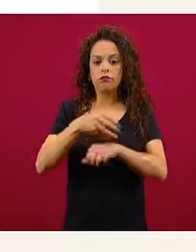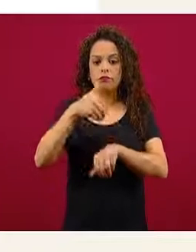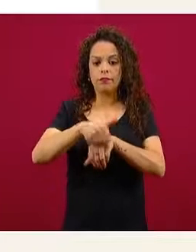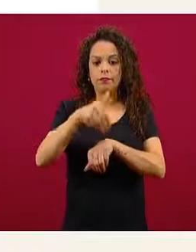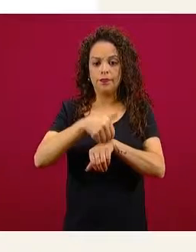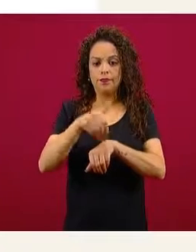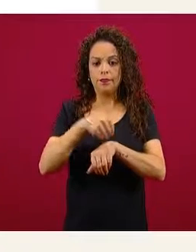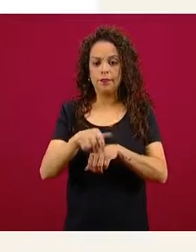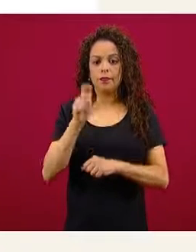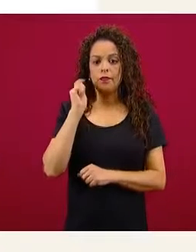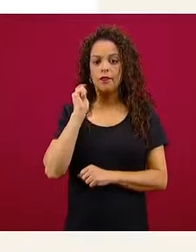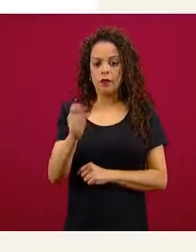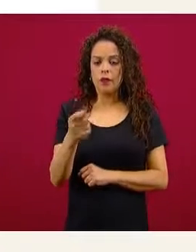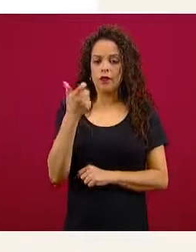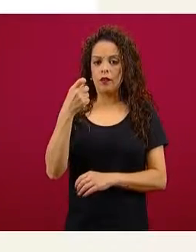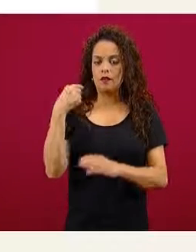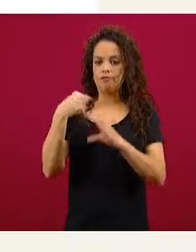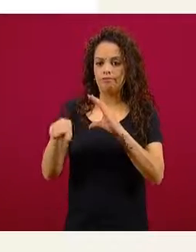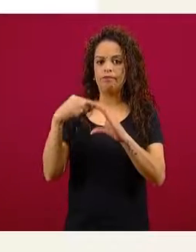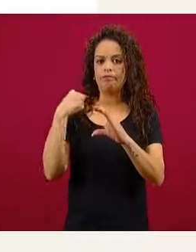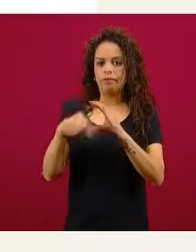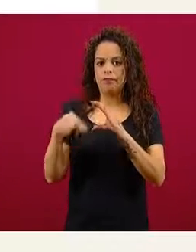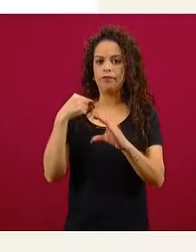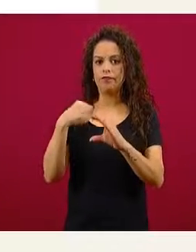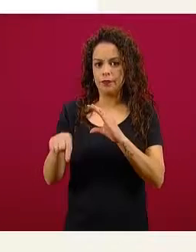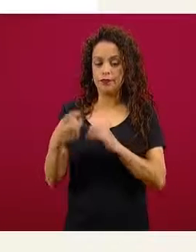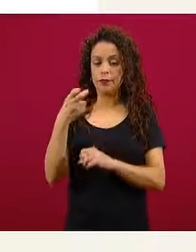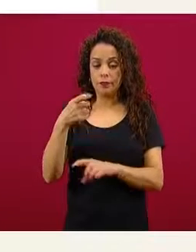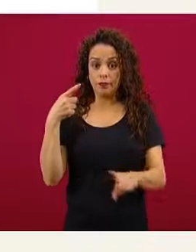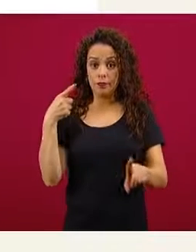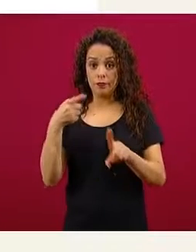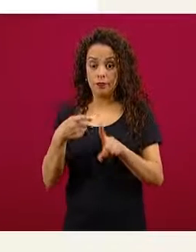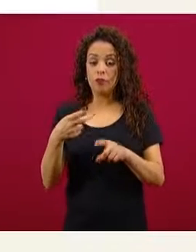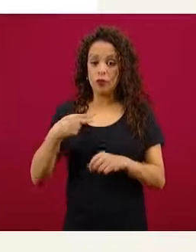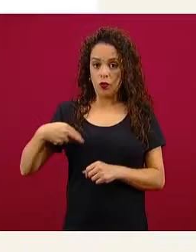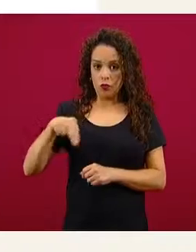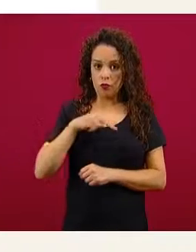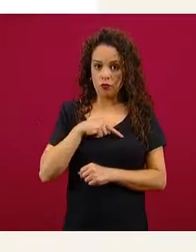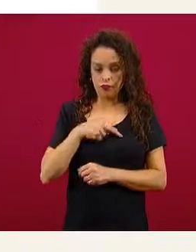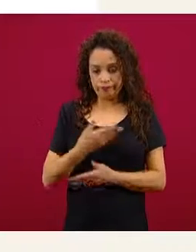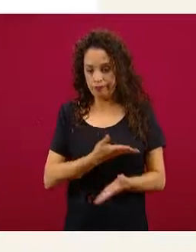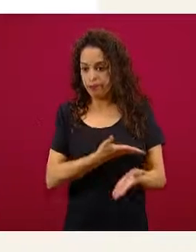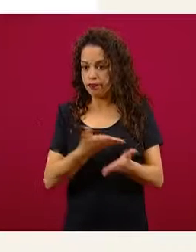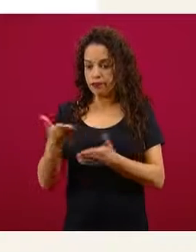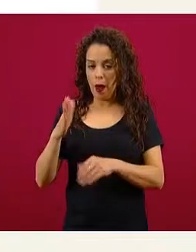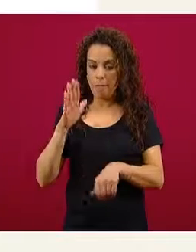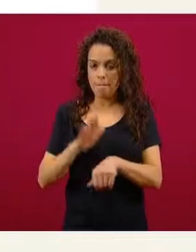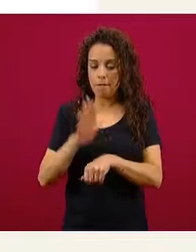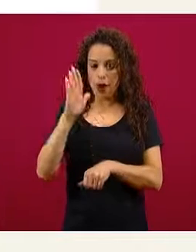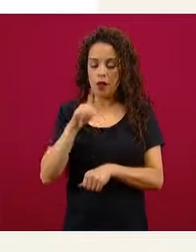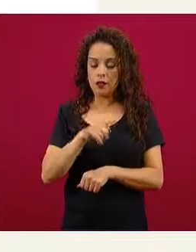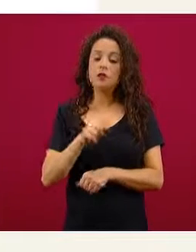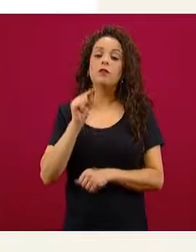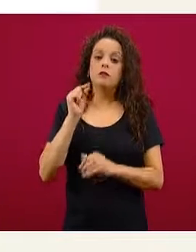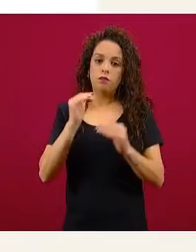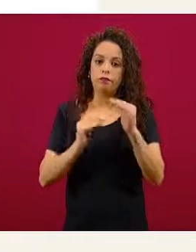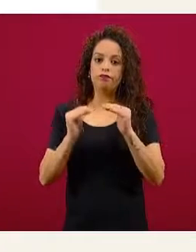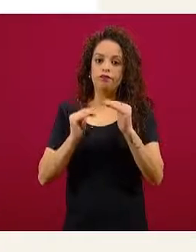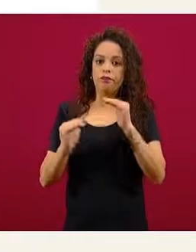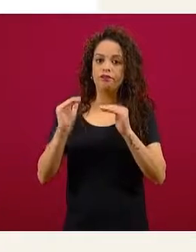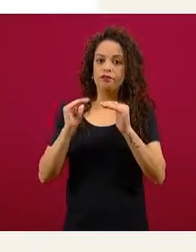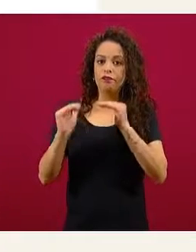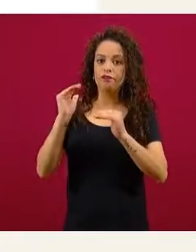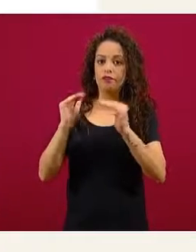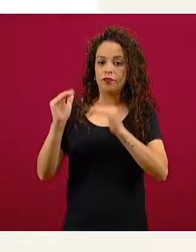y transferencias electrónicas per cápita, que es un rubro al que nosotros nos dirigimos fuertemente, ha mejorado y estamos ya